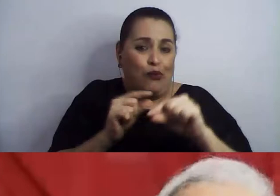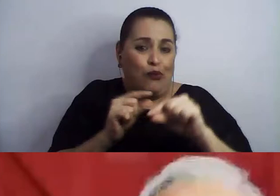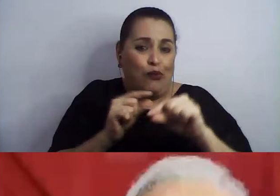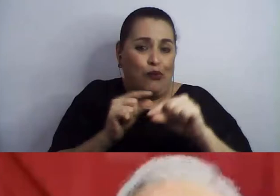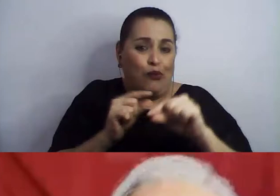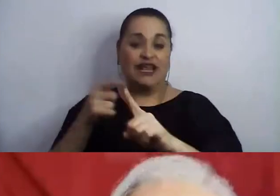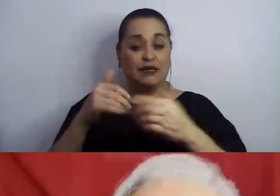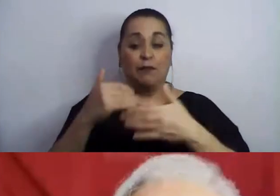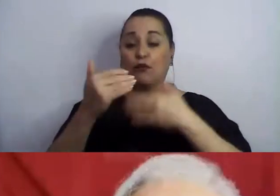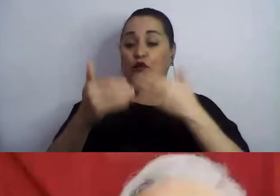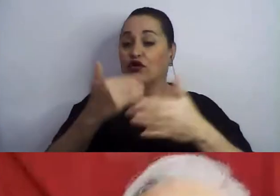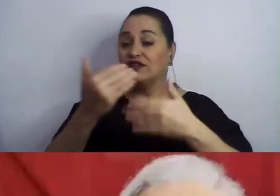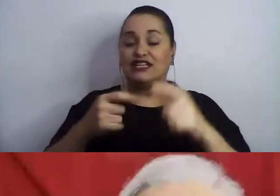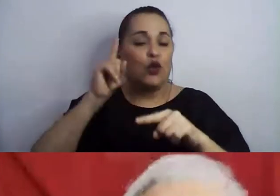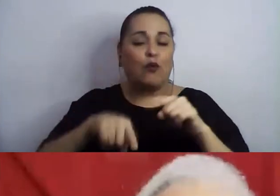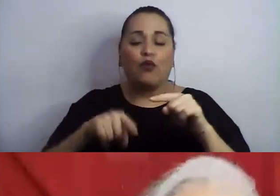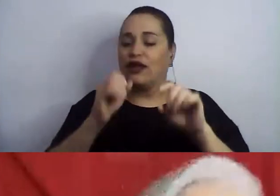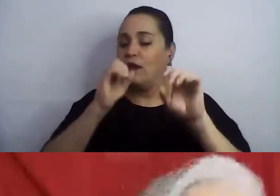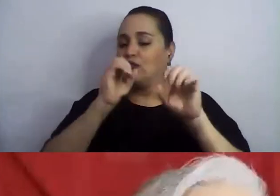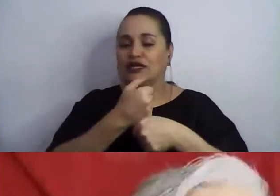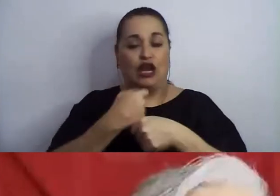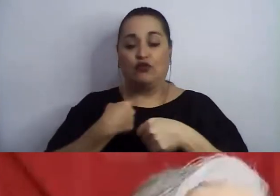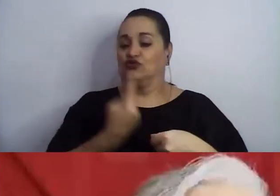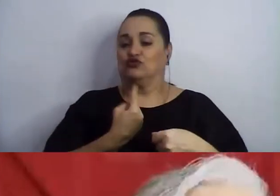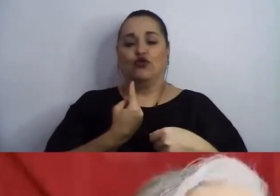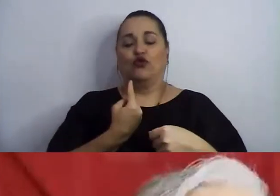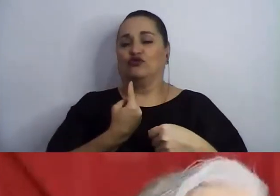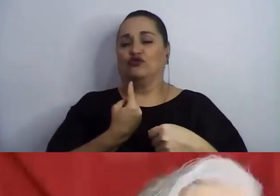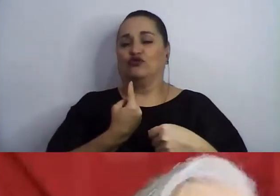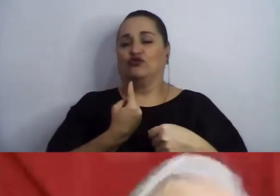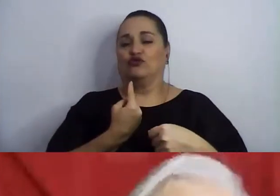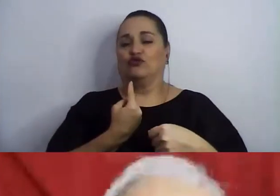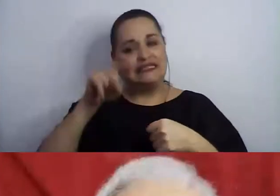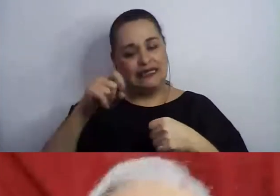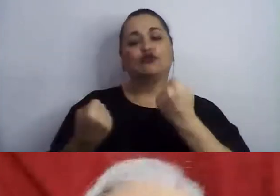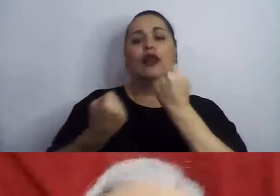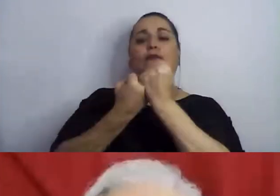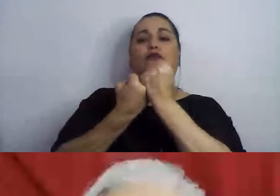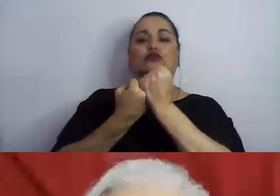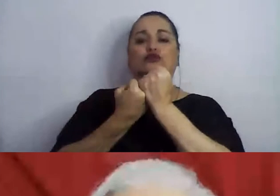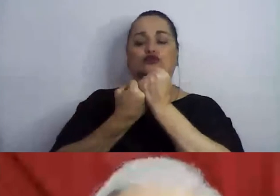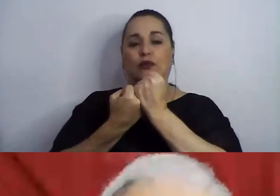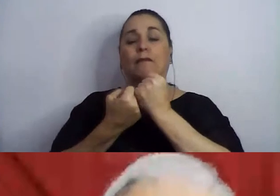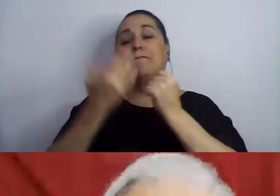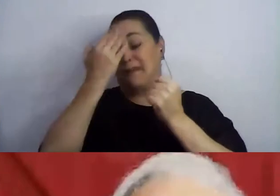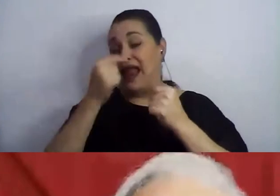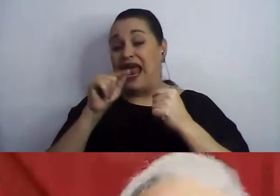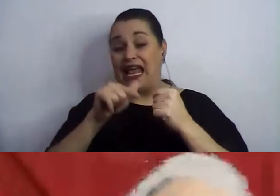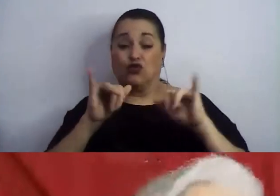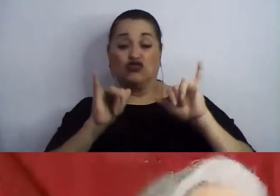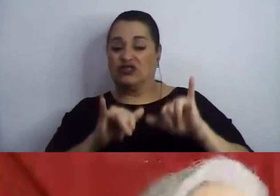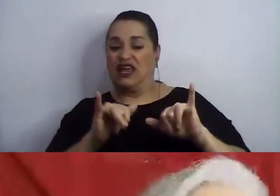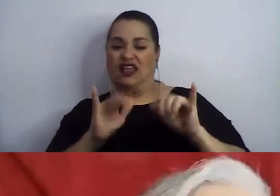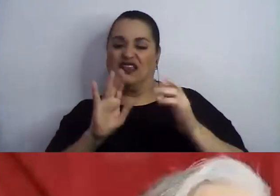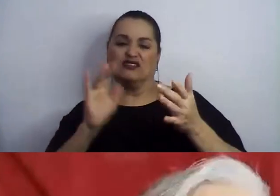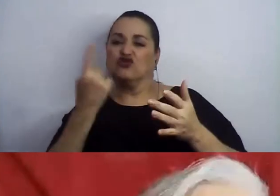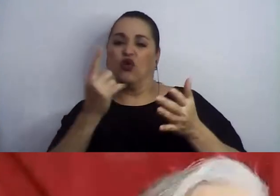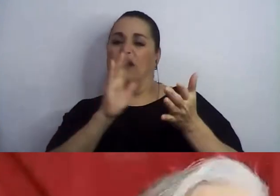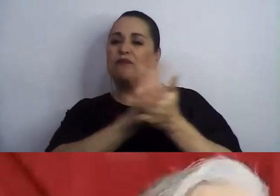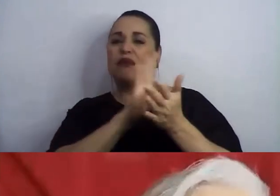proceso no lo podríamos realizar en solitario, sin ese apoyo. Para que esto no se quede en el papel,